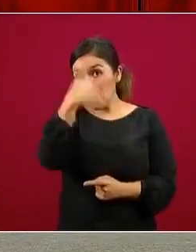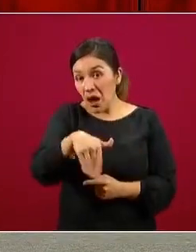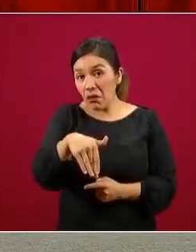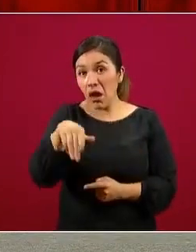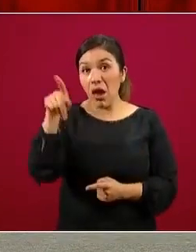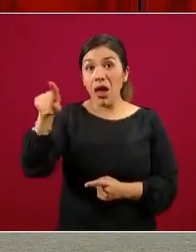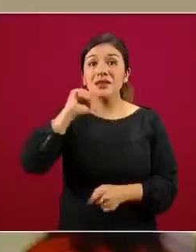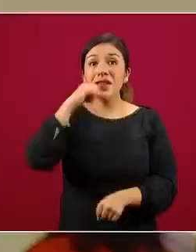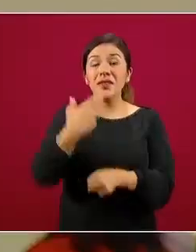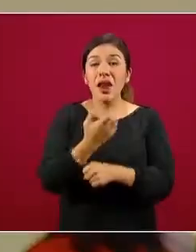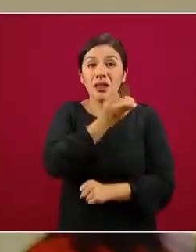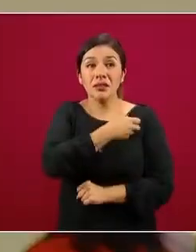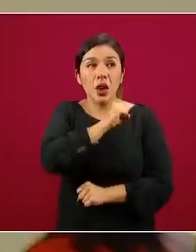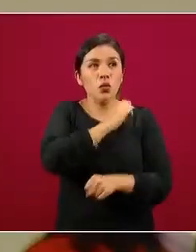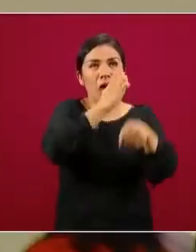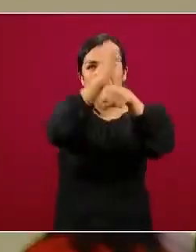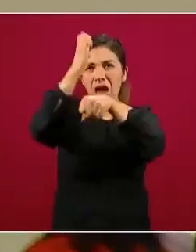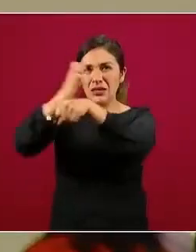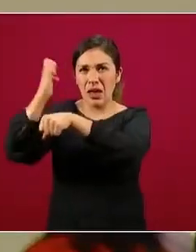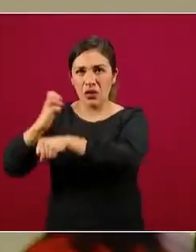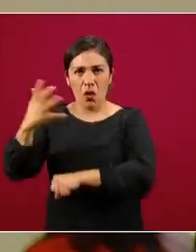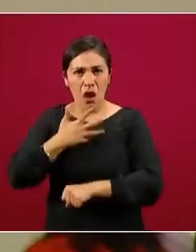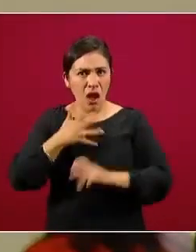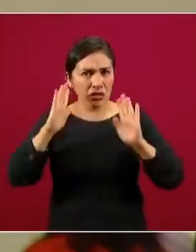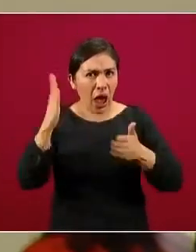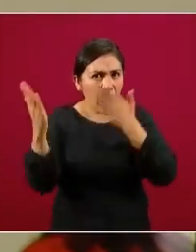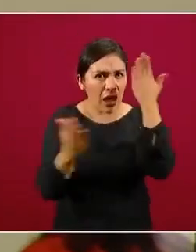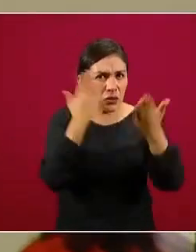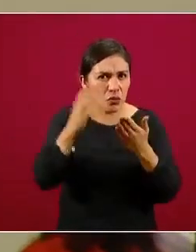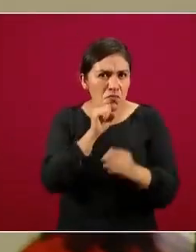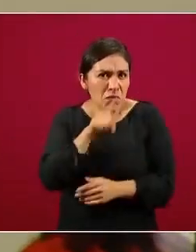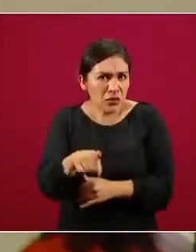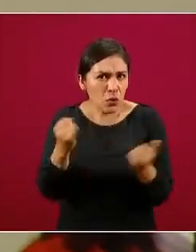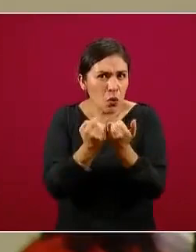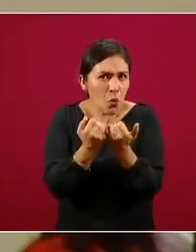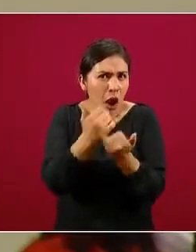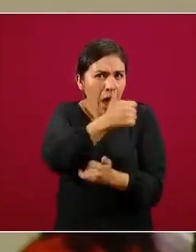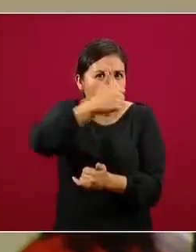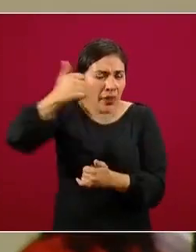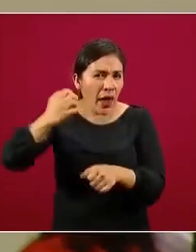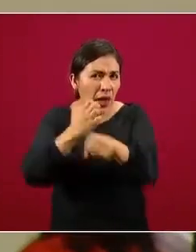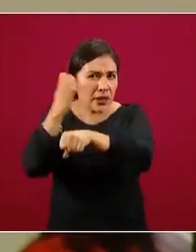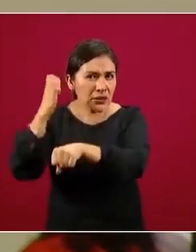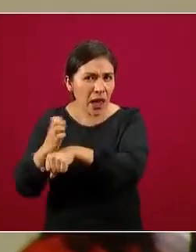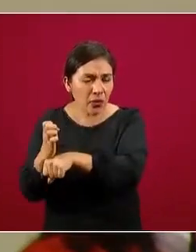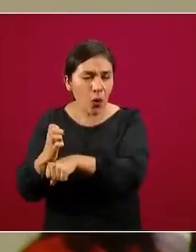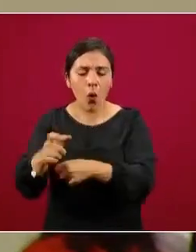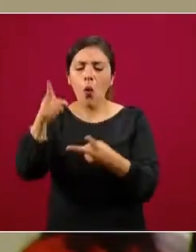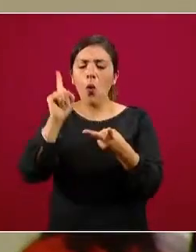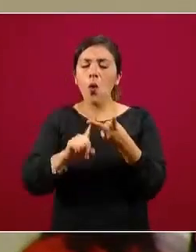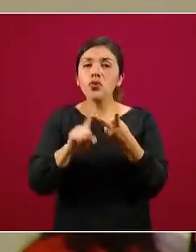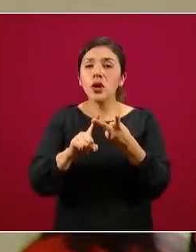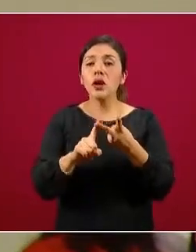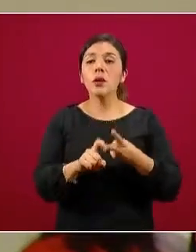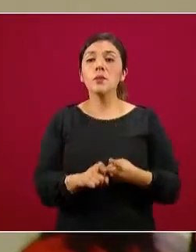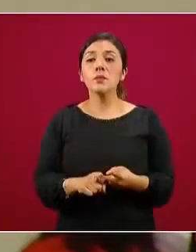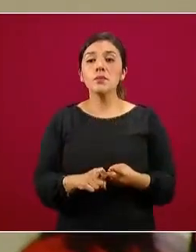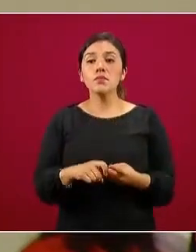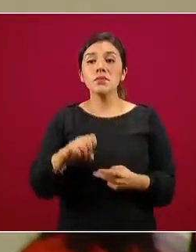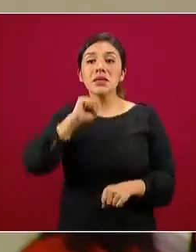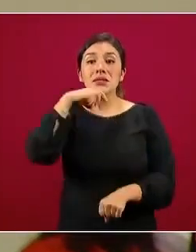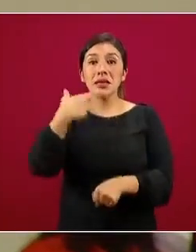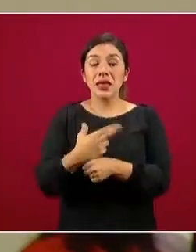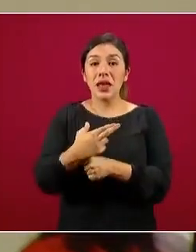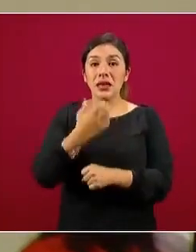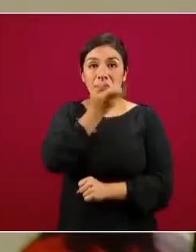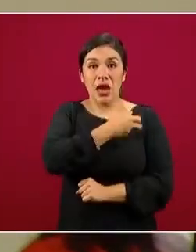la secta de salud de los demás estados tiene un estudio al respecto por en cada uno de sus estados y la otra es el aceite de